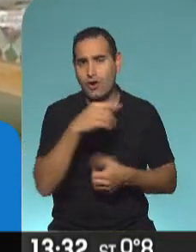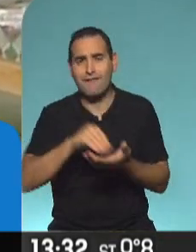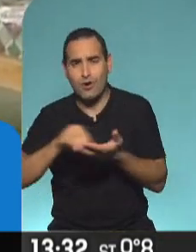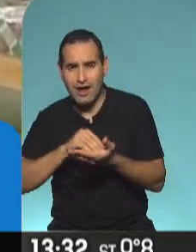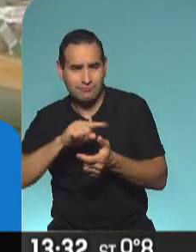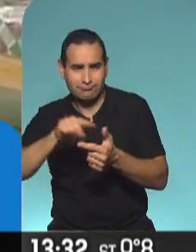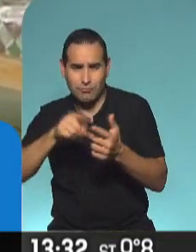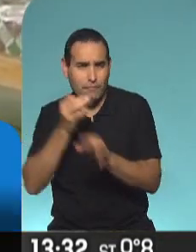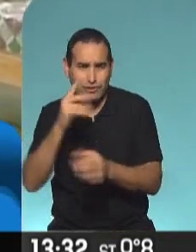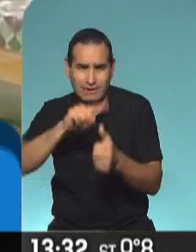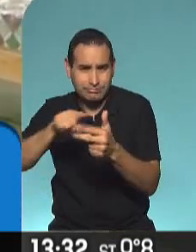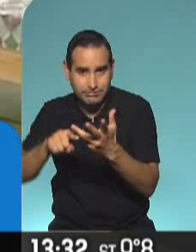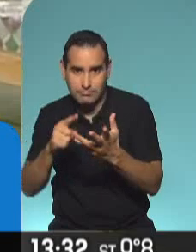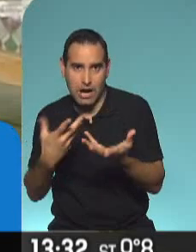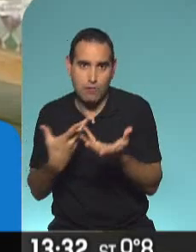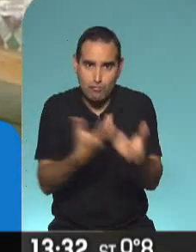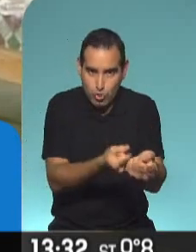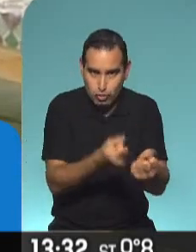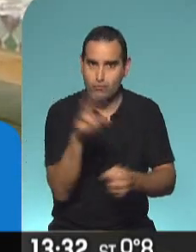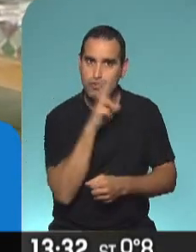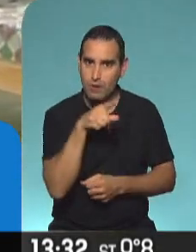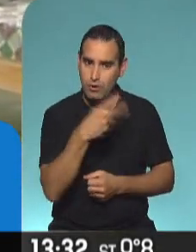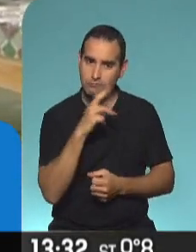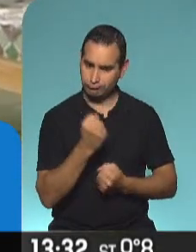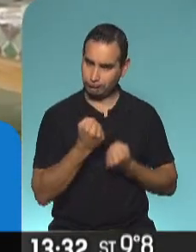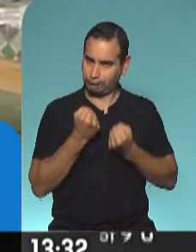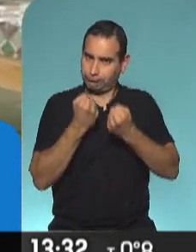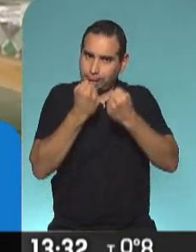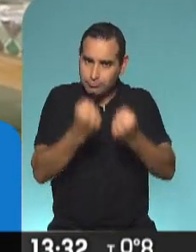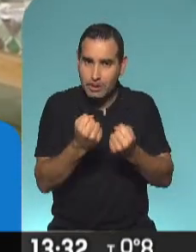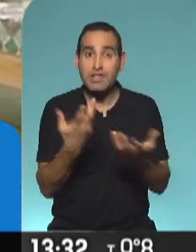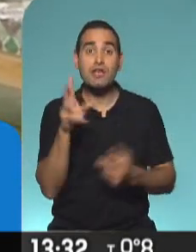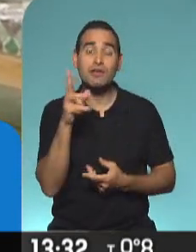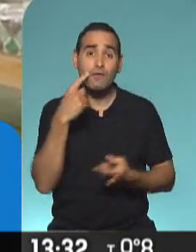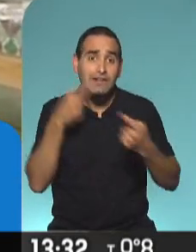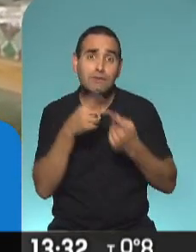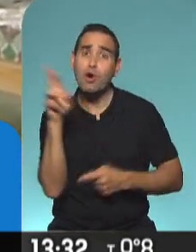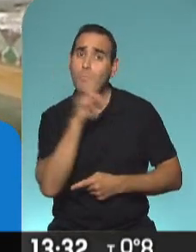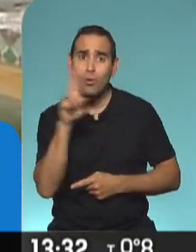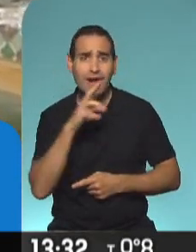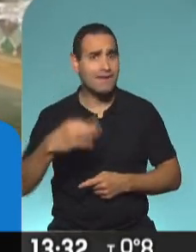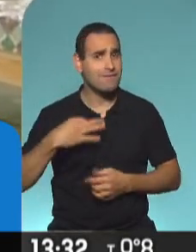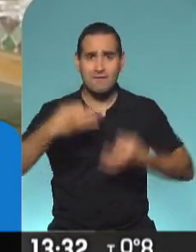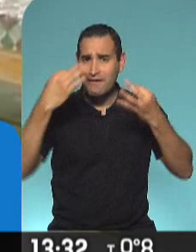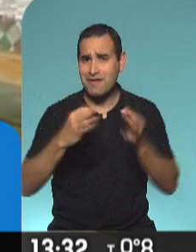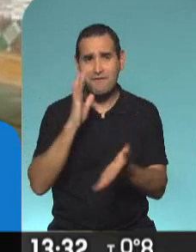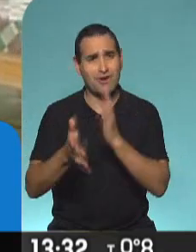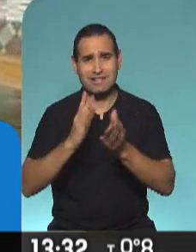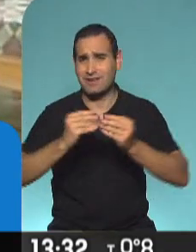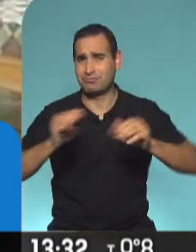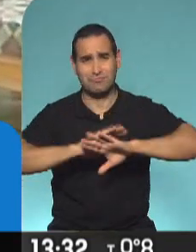abogadas, para que ellas puedan empoderarse y así asegurar que cada mujer realmente pueda vivir una vida libre de violencia y